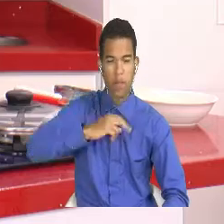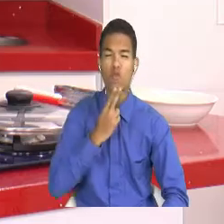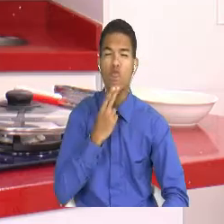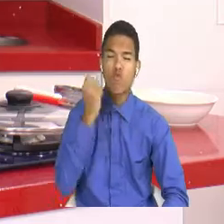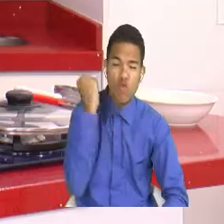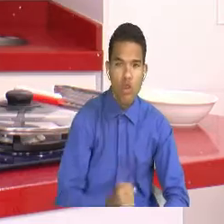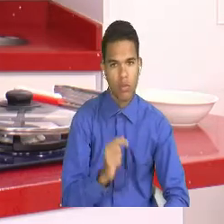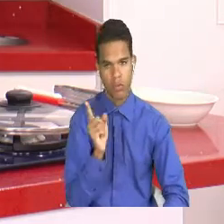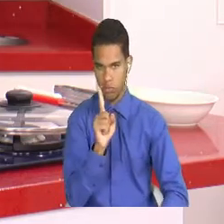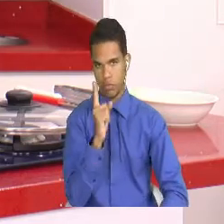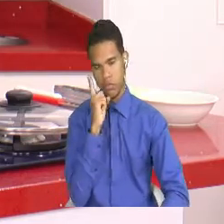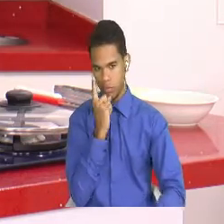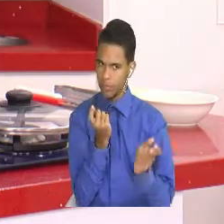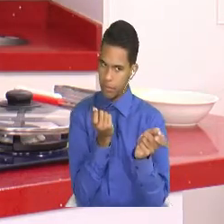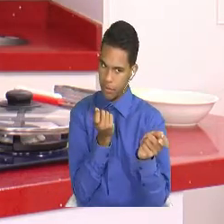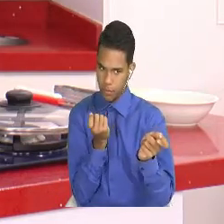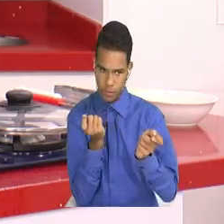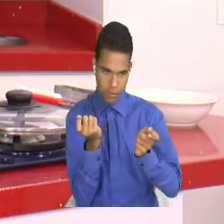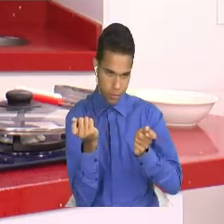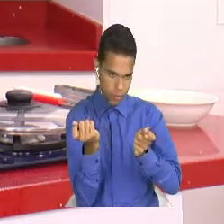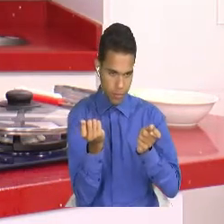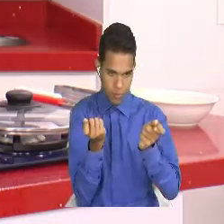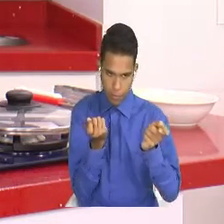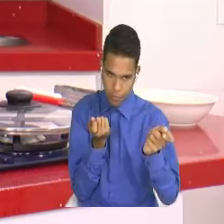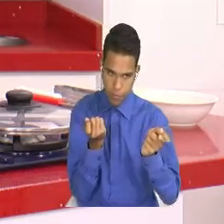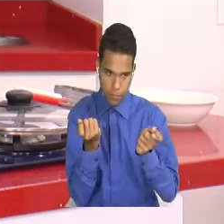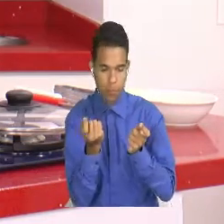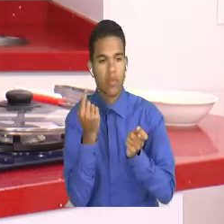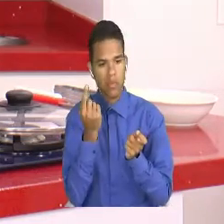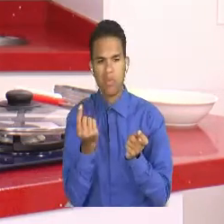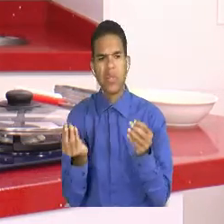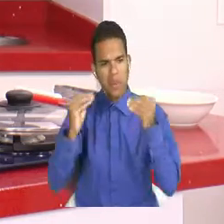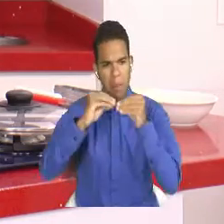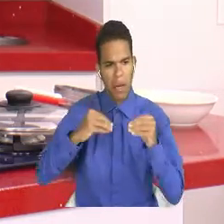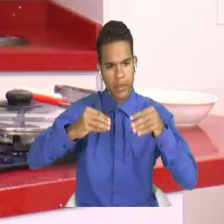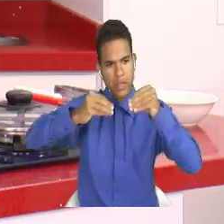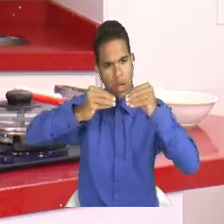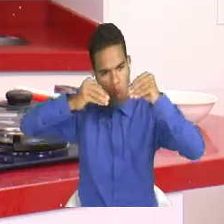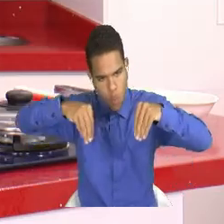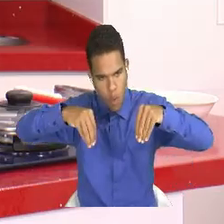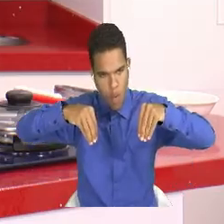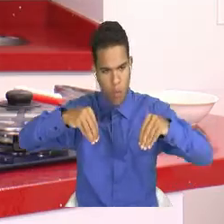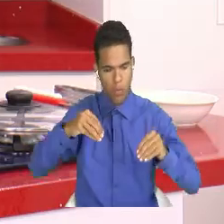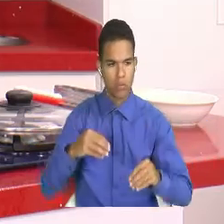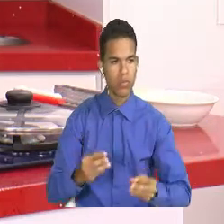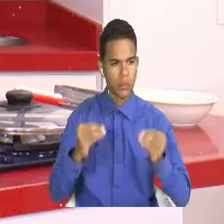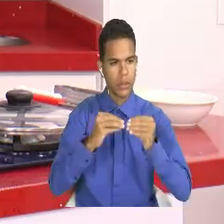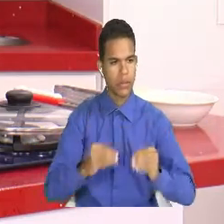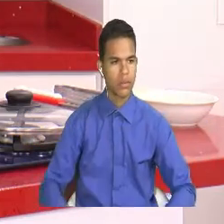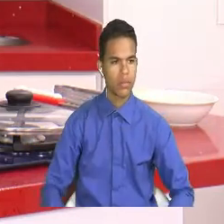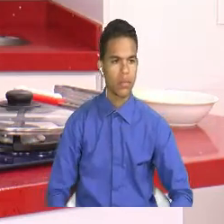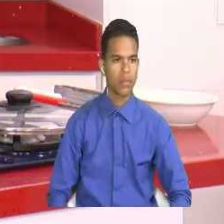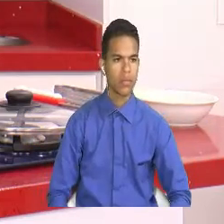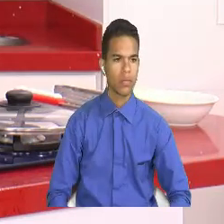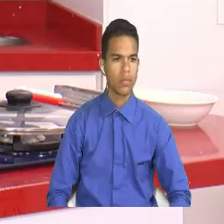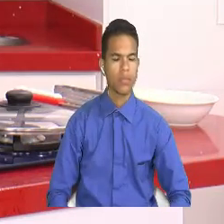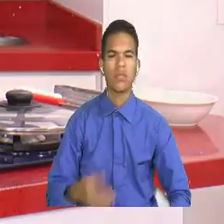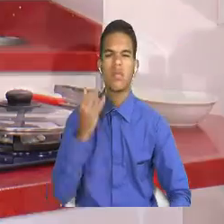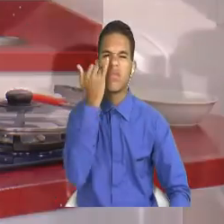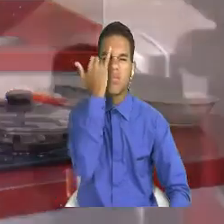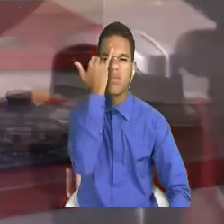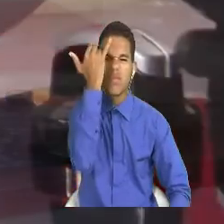muy simple. Okay. Ahí podemos adicionar otro huevito para que... Sí, porque creo que quedó como espesito todavía. Sí. Es la idea, que